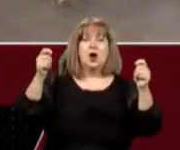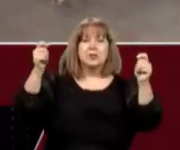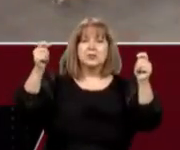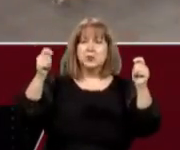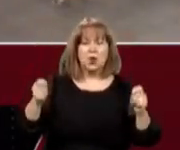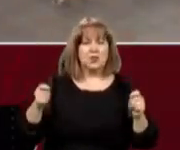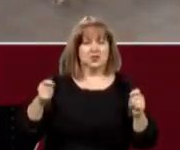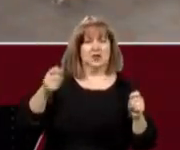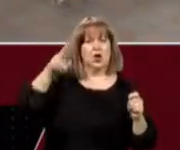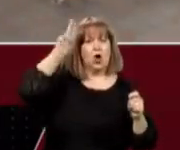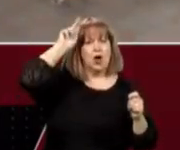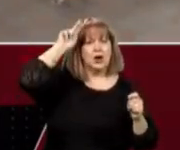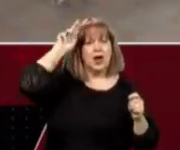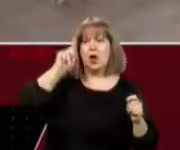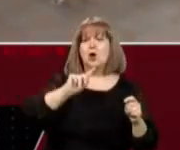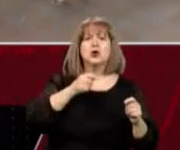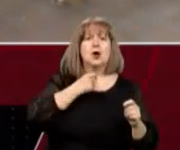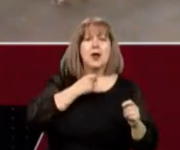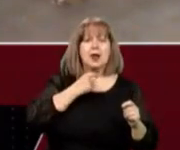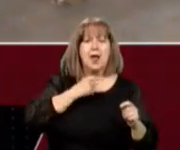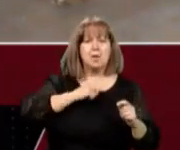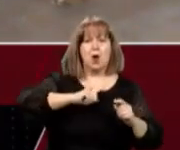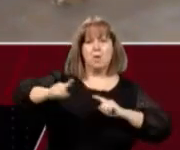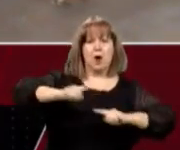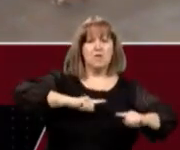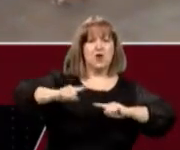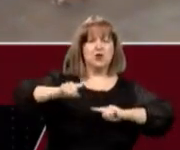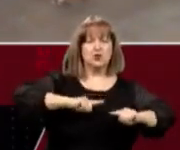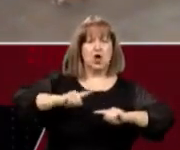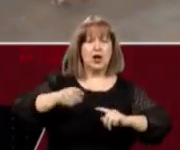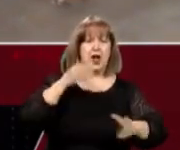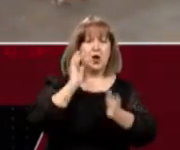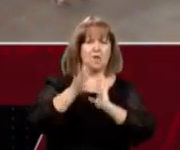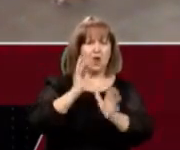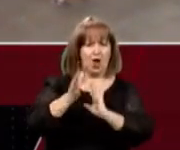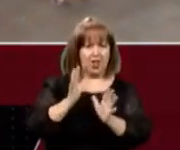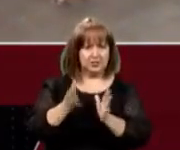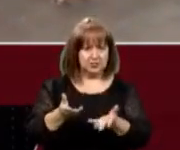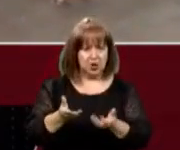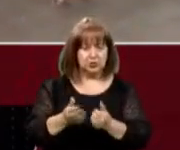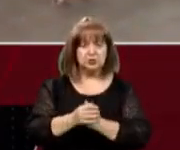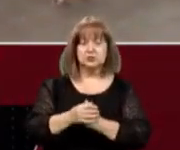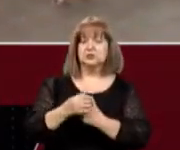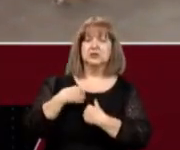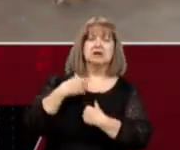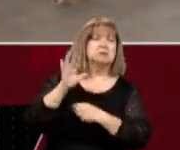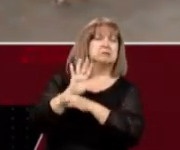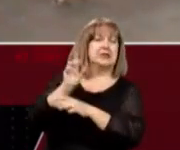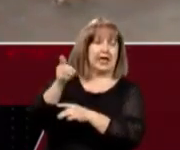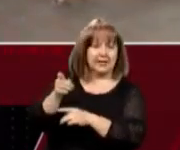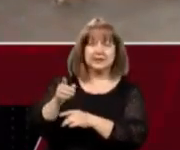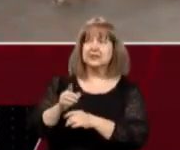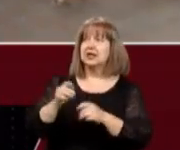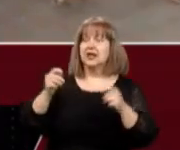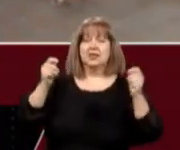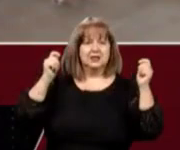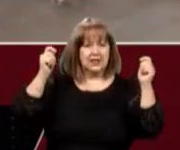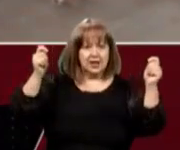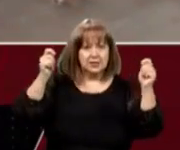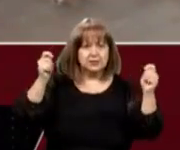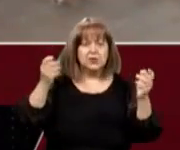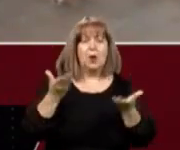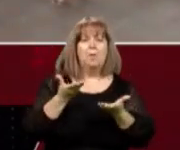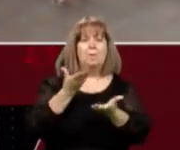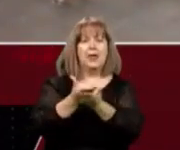el foco en esta marcha, en esta ocasión? ¿Qué querés decir en este momento? Primero que nada, justicia feminista